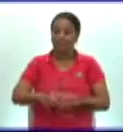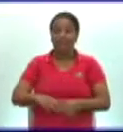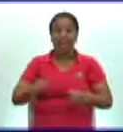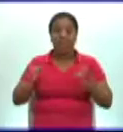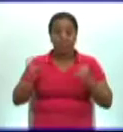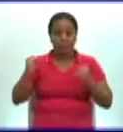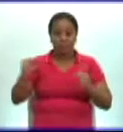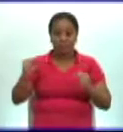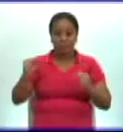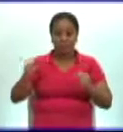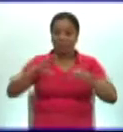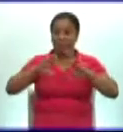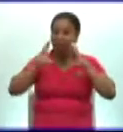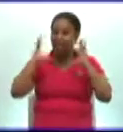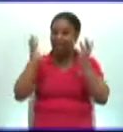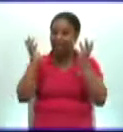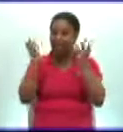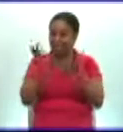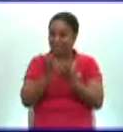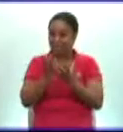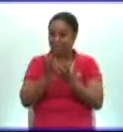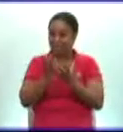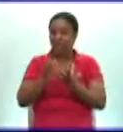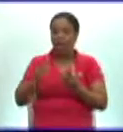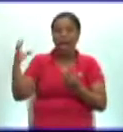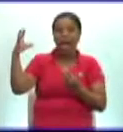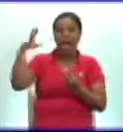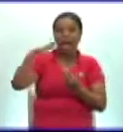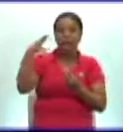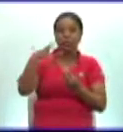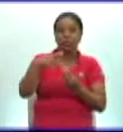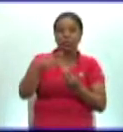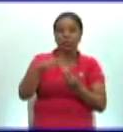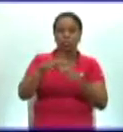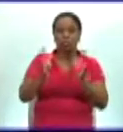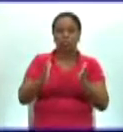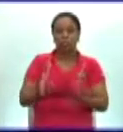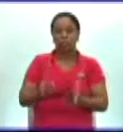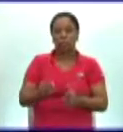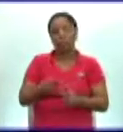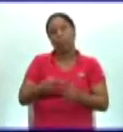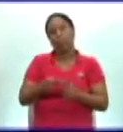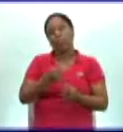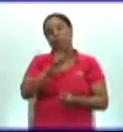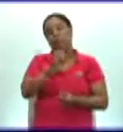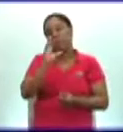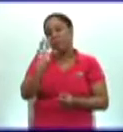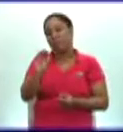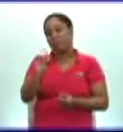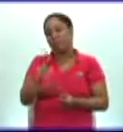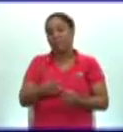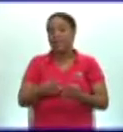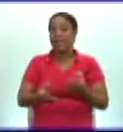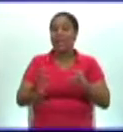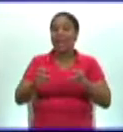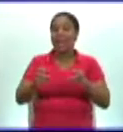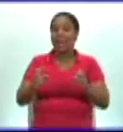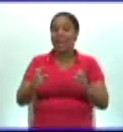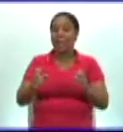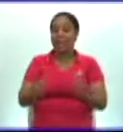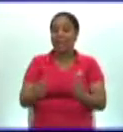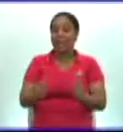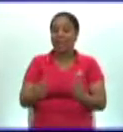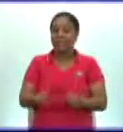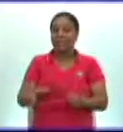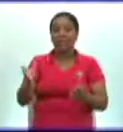actúa sobre el cuerpo. Por lo que podemos plantear que la masa del estudiante